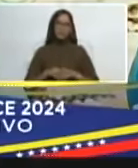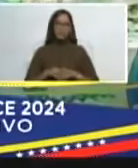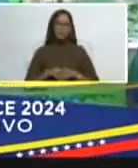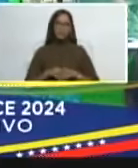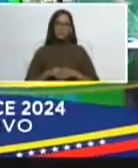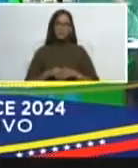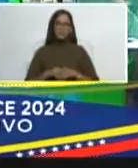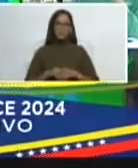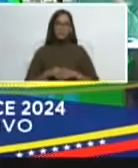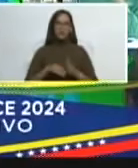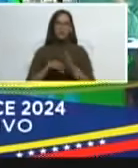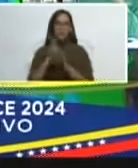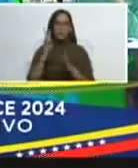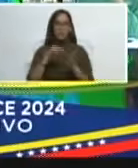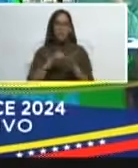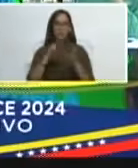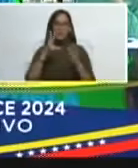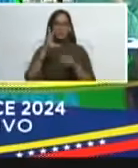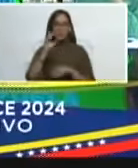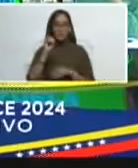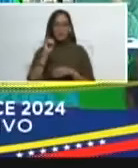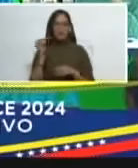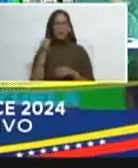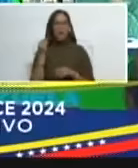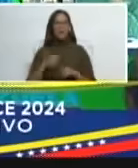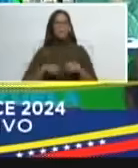rumbo al 2030 o más.